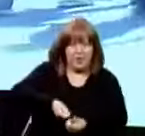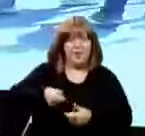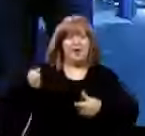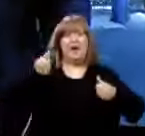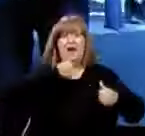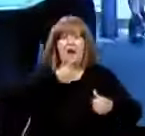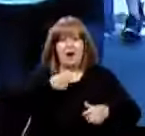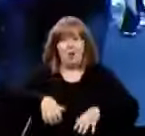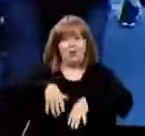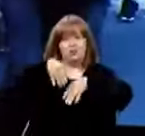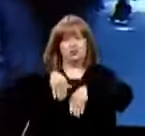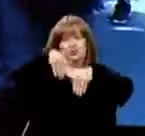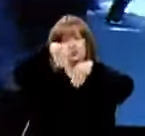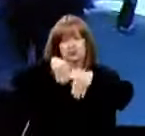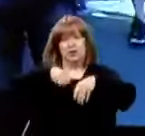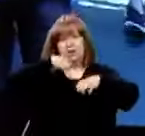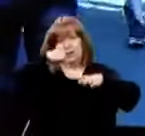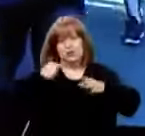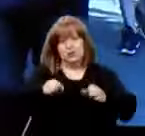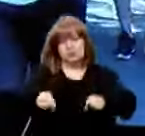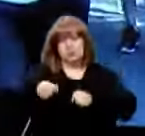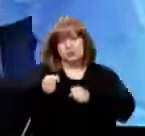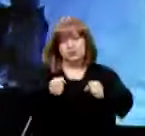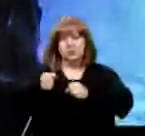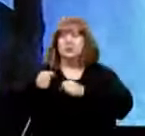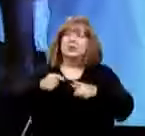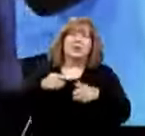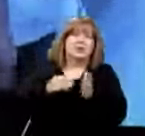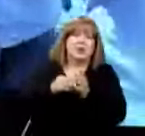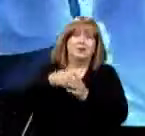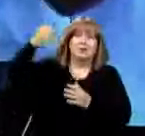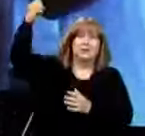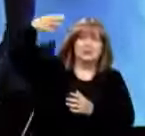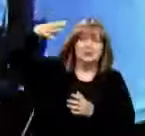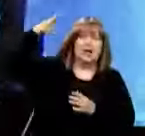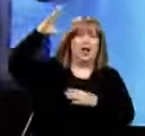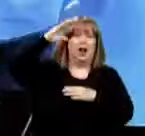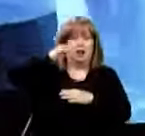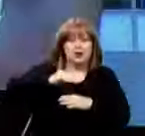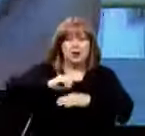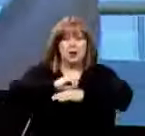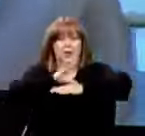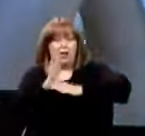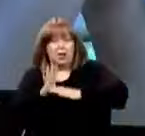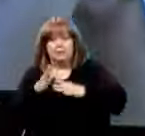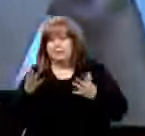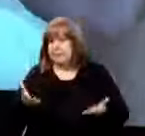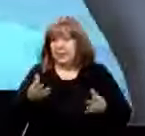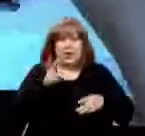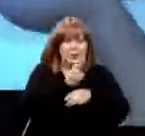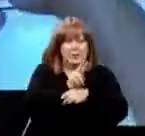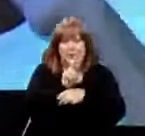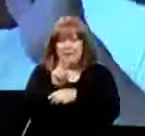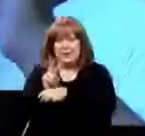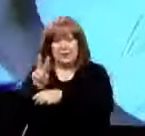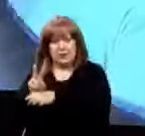soportan situaciones que no muchos aguantan. Hoy la canasta de indigencia, la canasta para alimentarse solamente está por